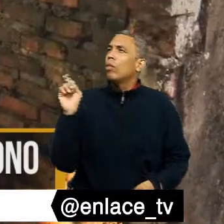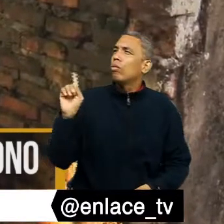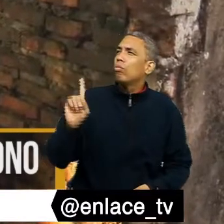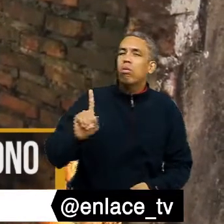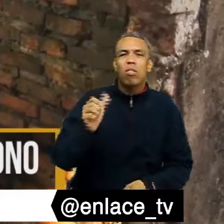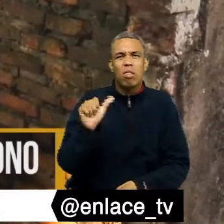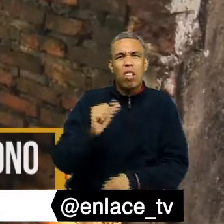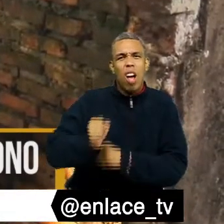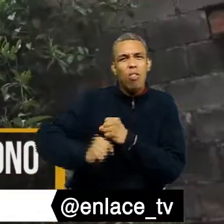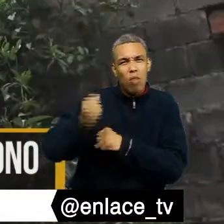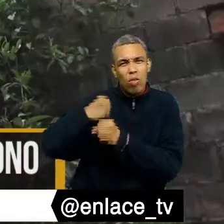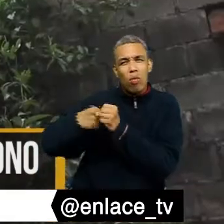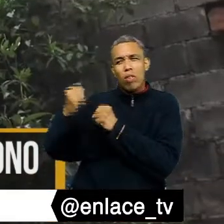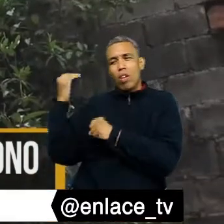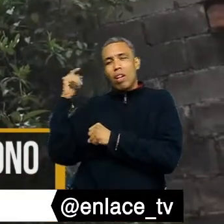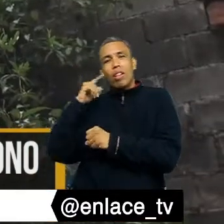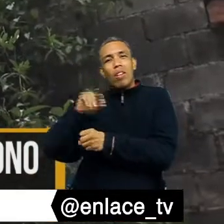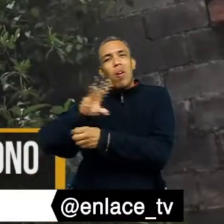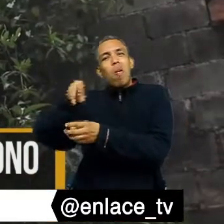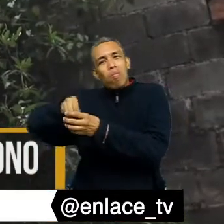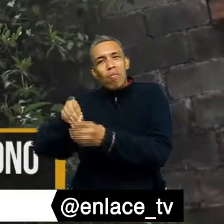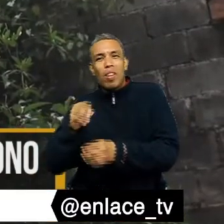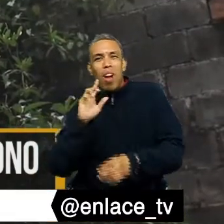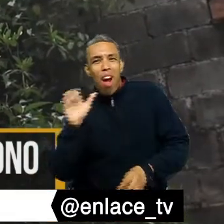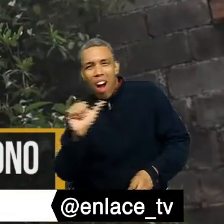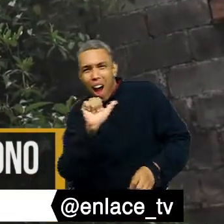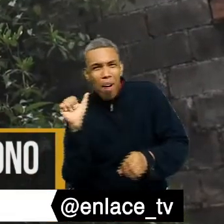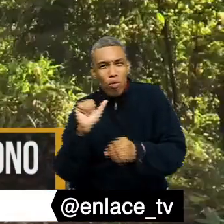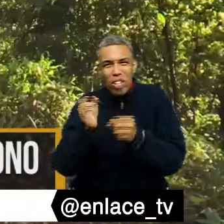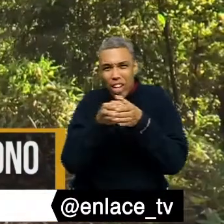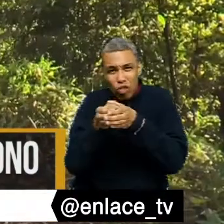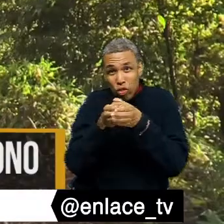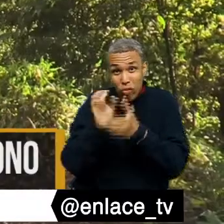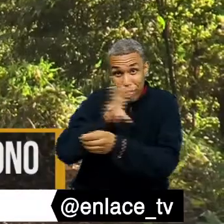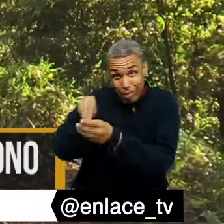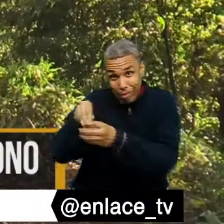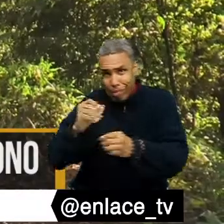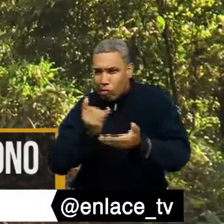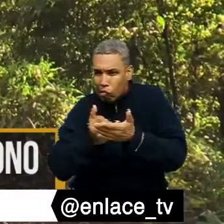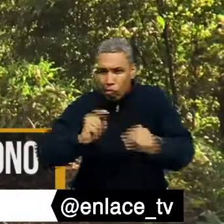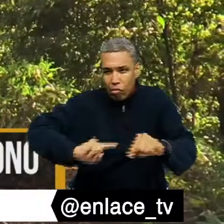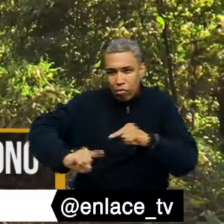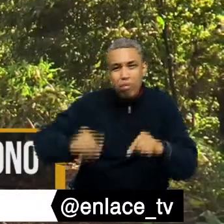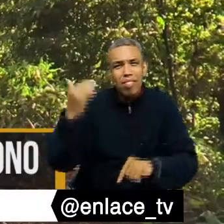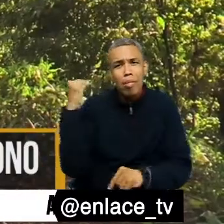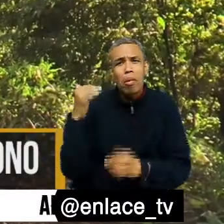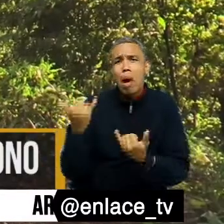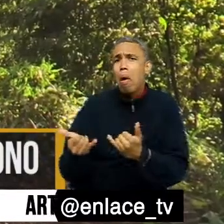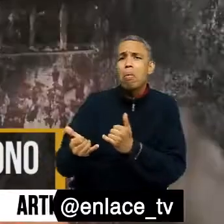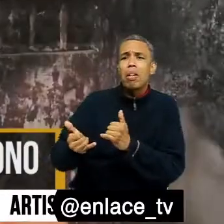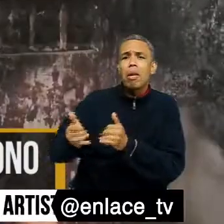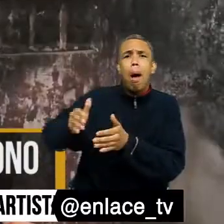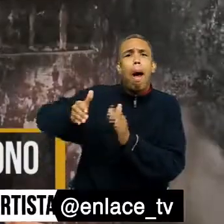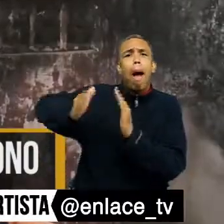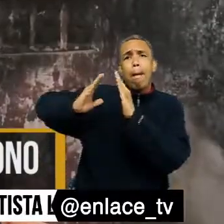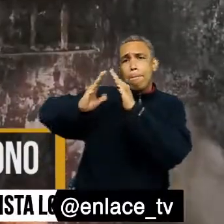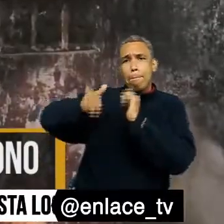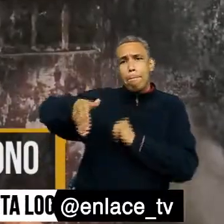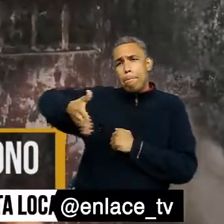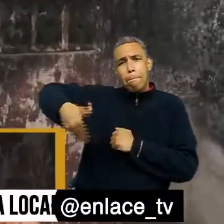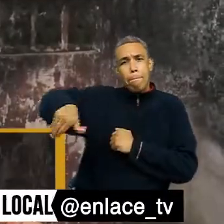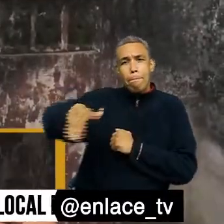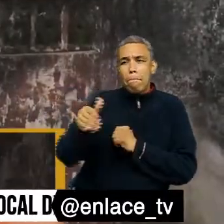principal de madres comunitarias de ese sector de la ciudad, se ha convertido en el lado oscuro del barrio Las Colmenas. Y el mal aspecto que le da